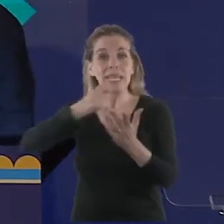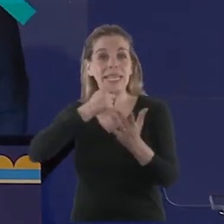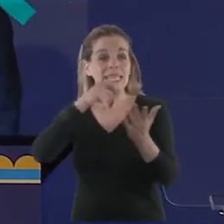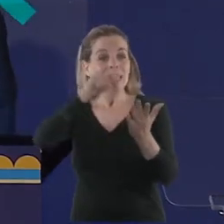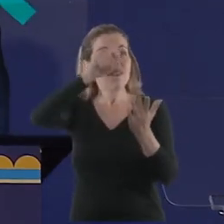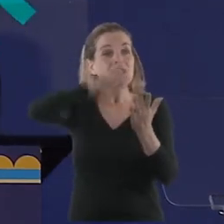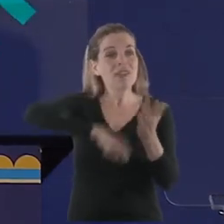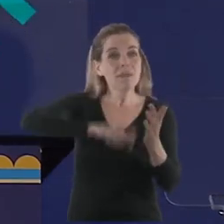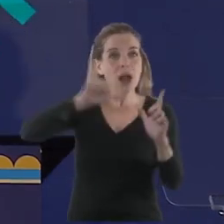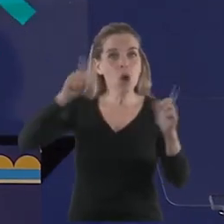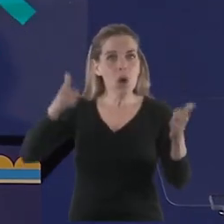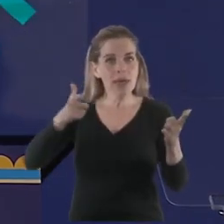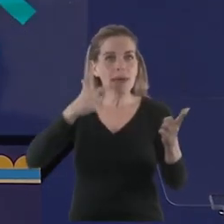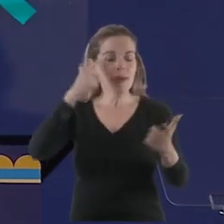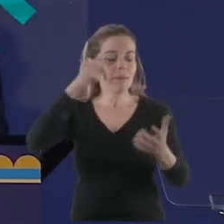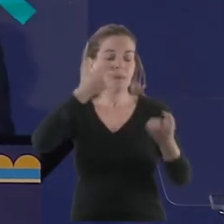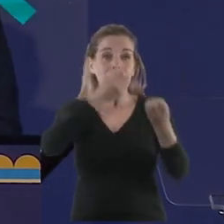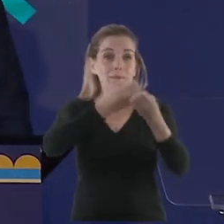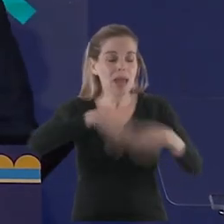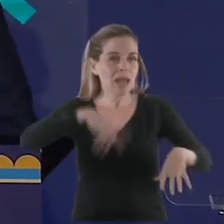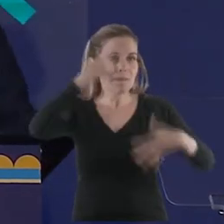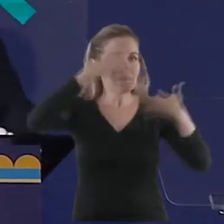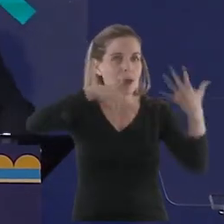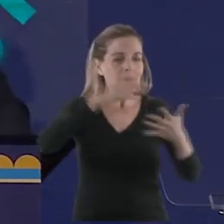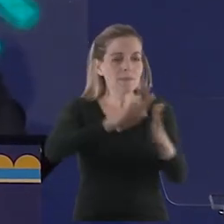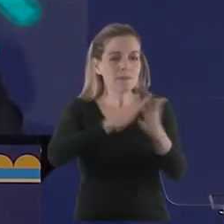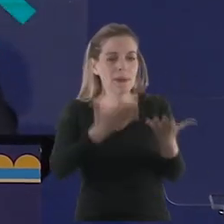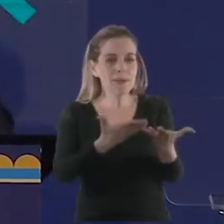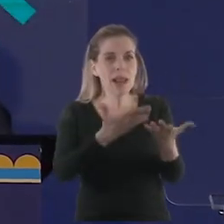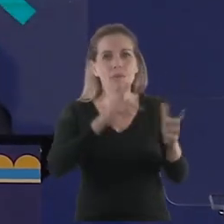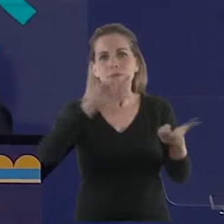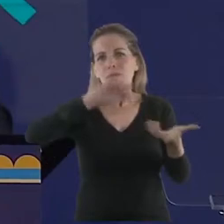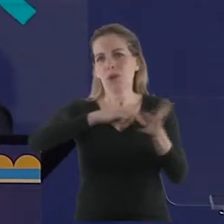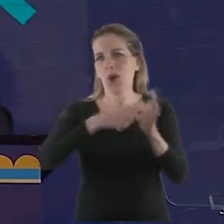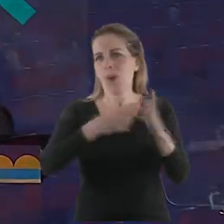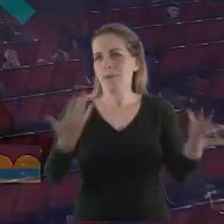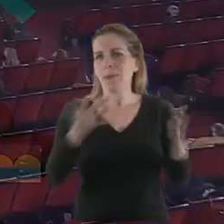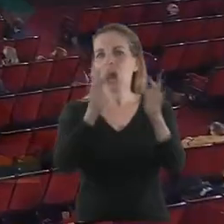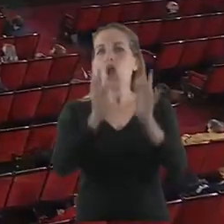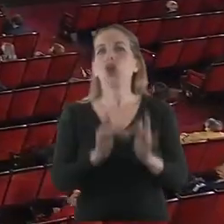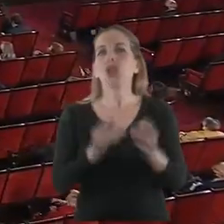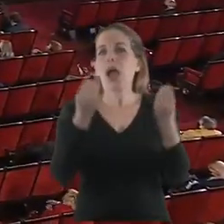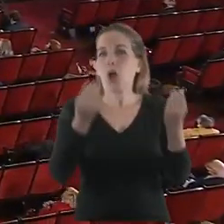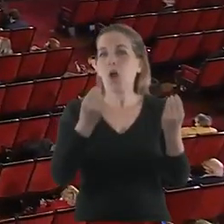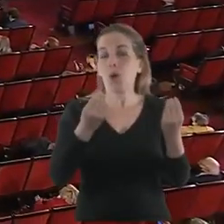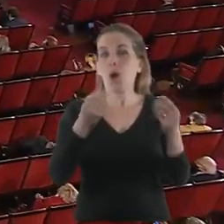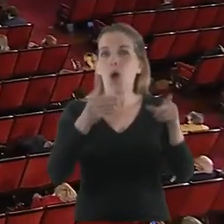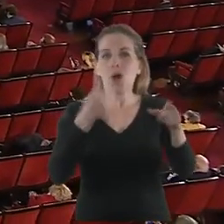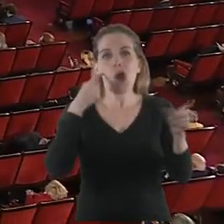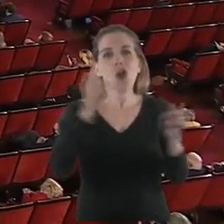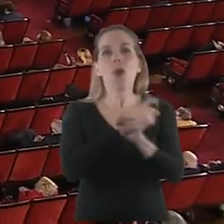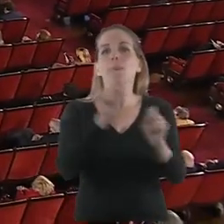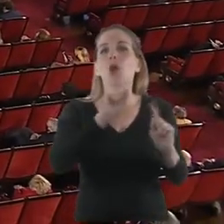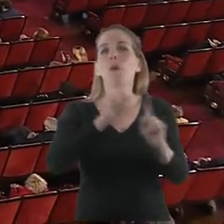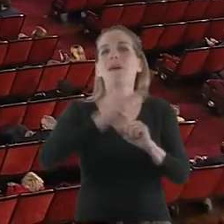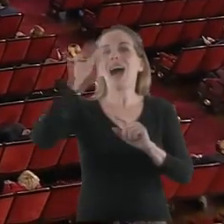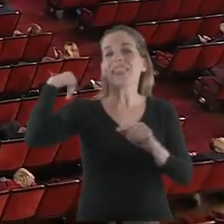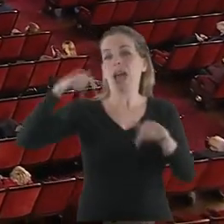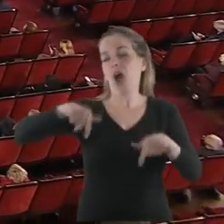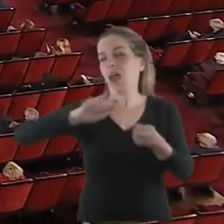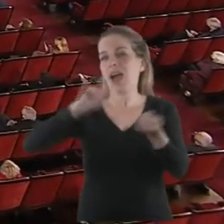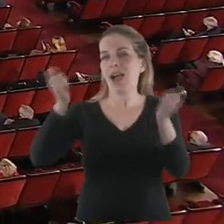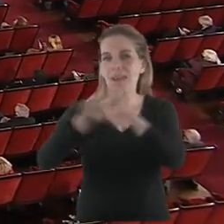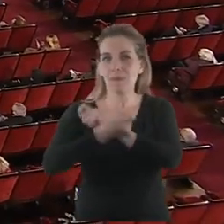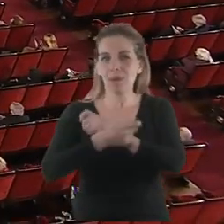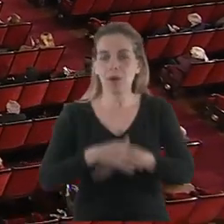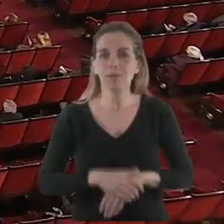poder constatarla, pues si se perdía el papel, se perdía todo. Hoy, no, por supuesto, la historia es distinta. No aprobabas.